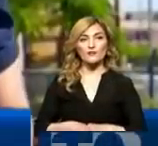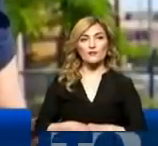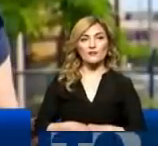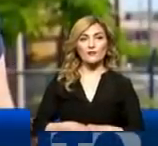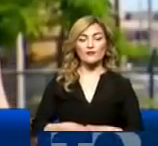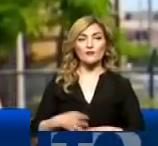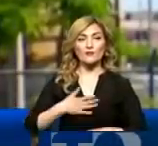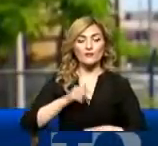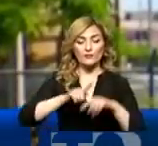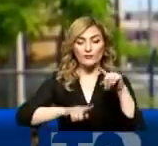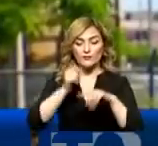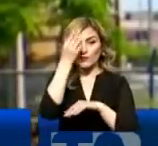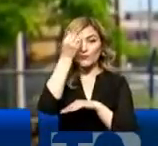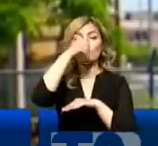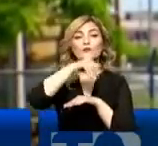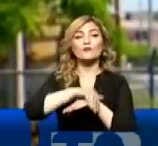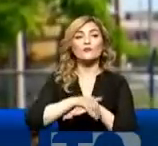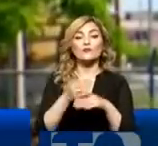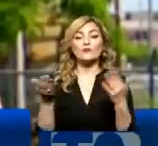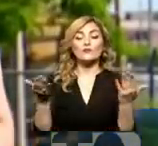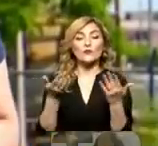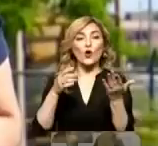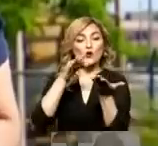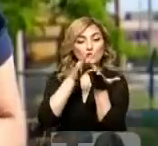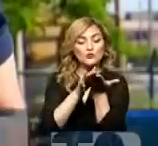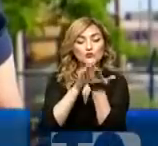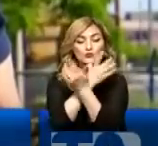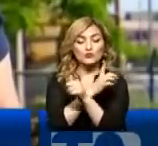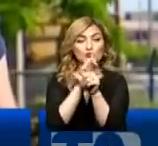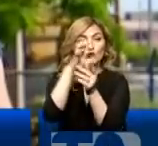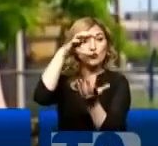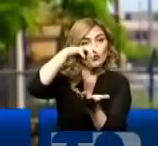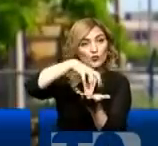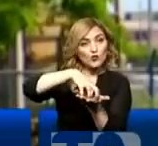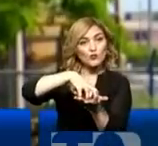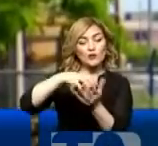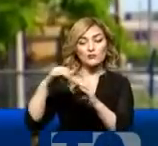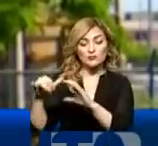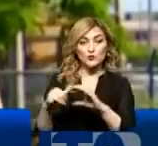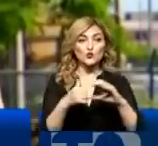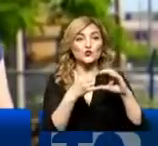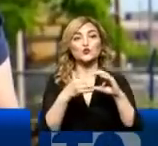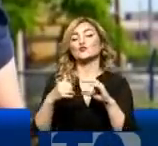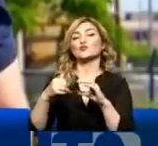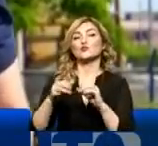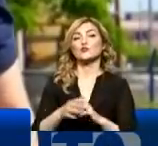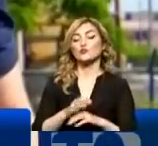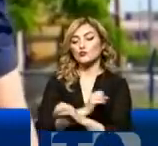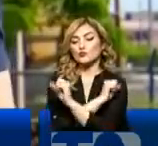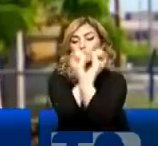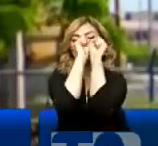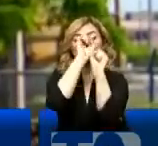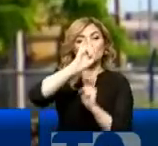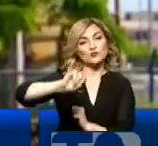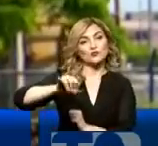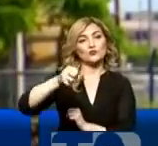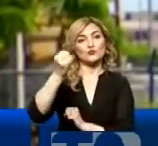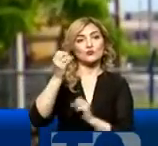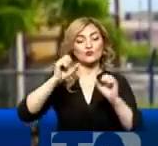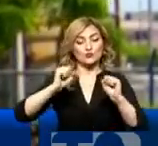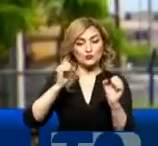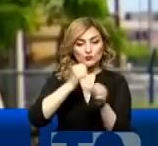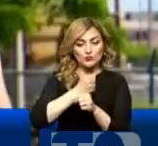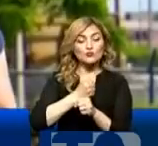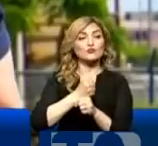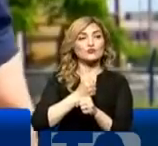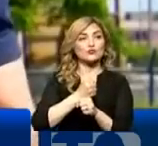¿Qué tal amigos? Muy buenas tardes. Nos encontramos en el Cantón La Libertad, en la provincia de Santa Elena. Durante la mañana de este jueves hemos podido realizar